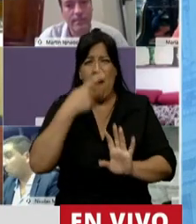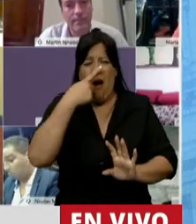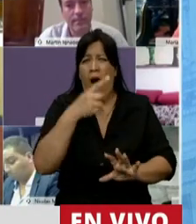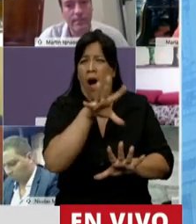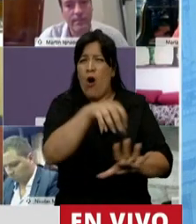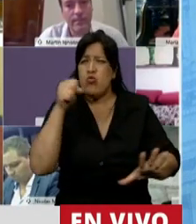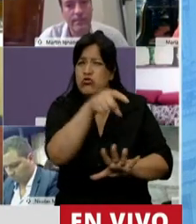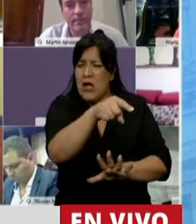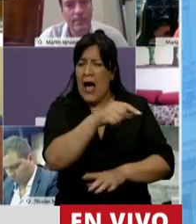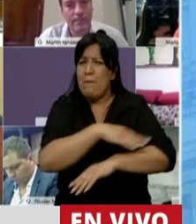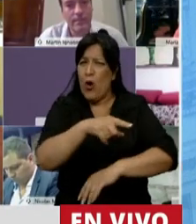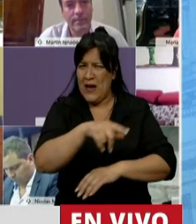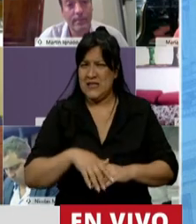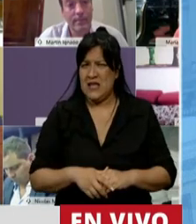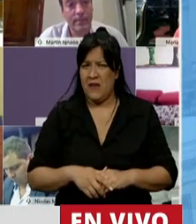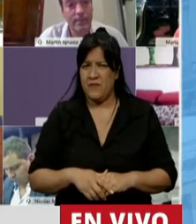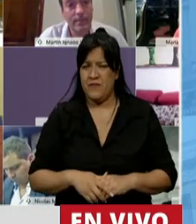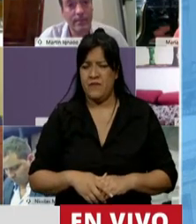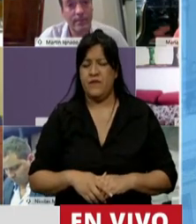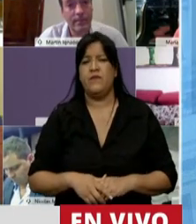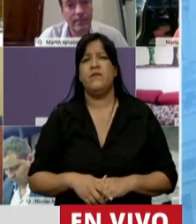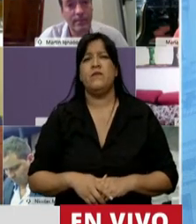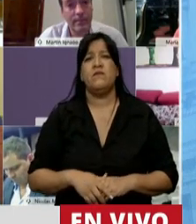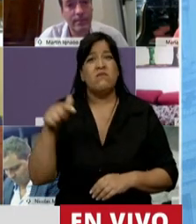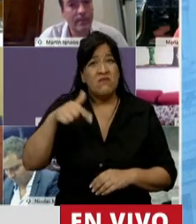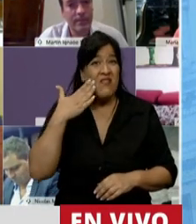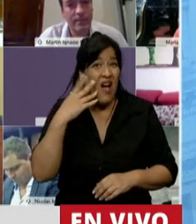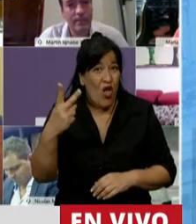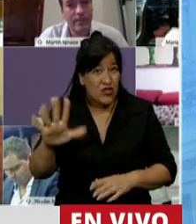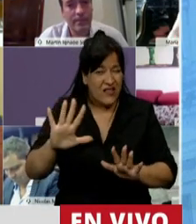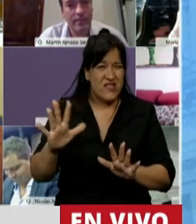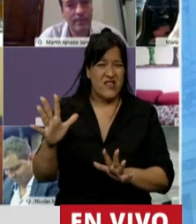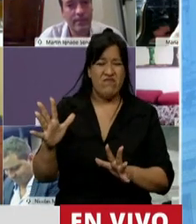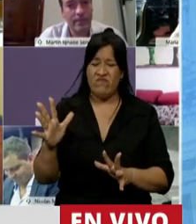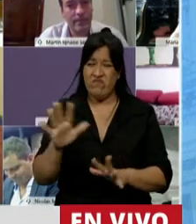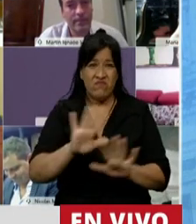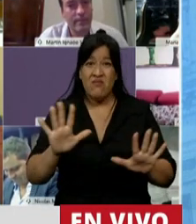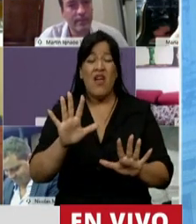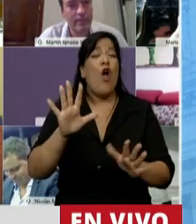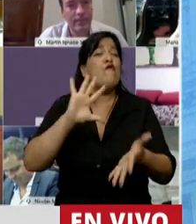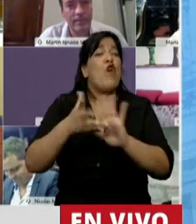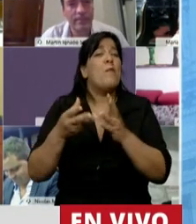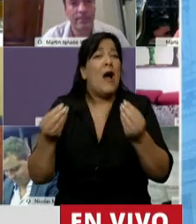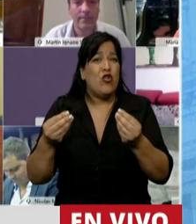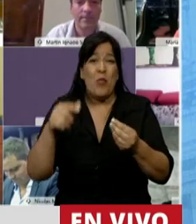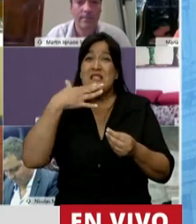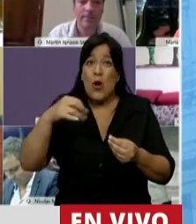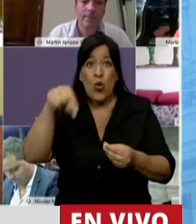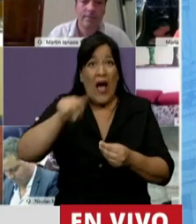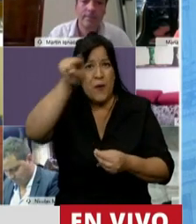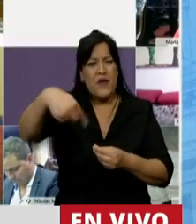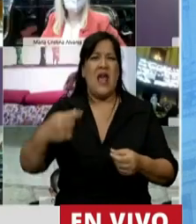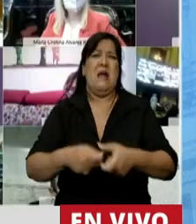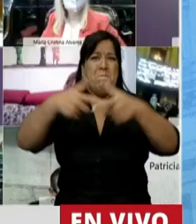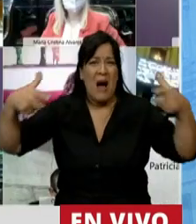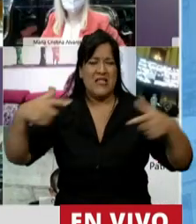señor presidente. Miren, estas hipocresías se pagan con más pobreza, señor